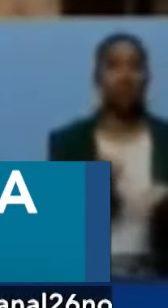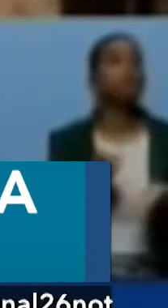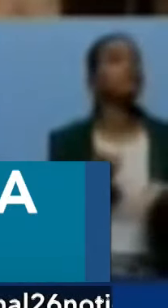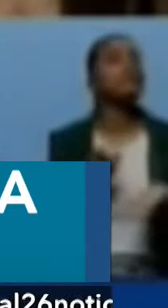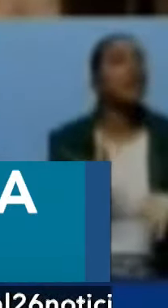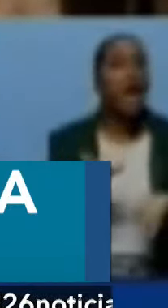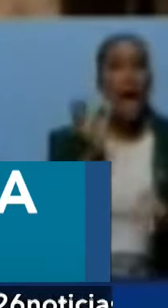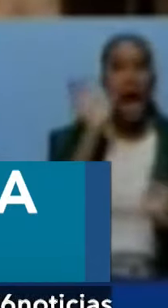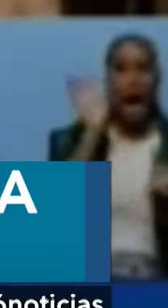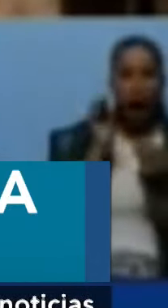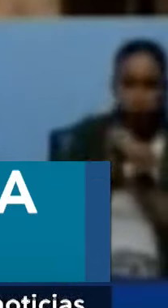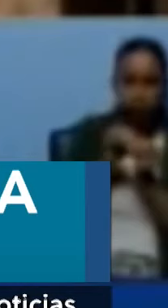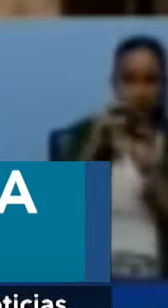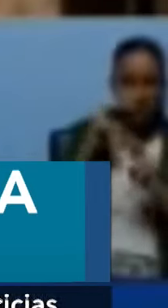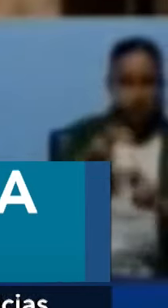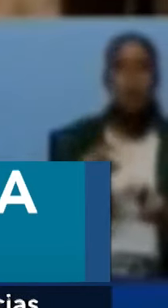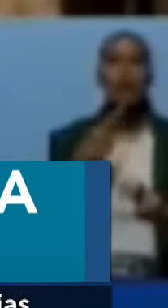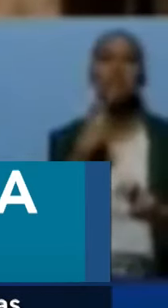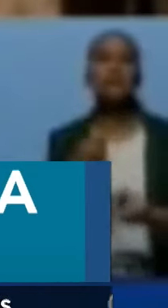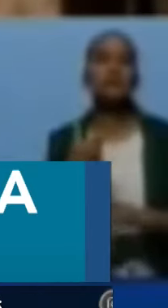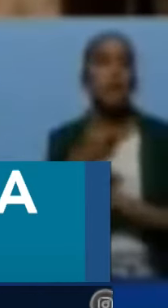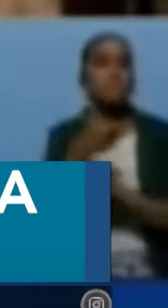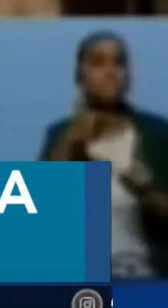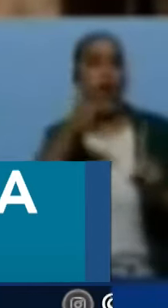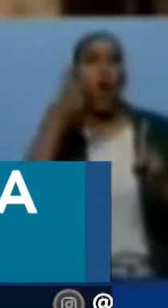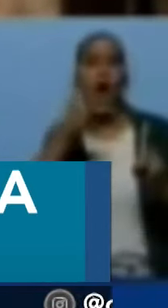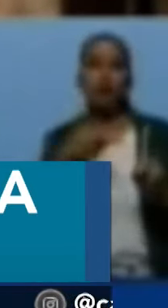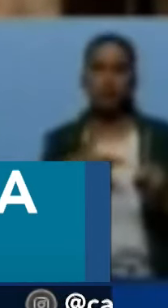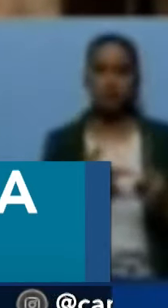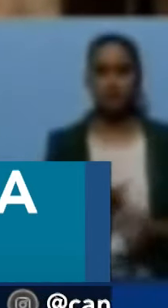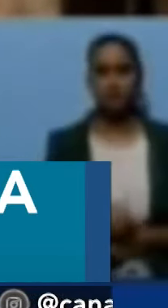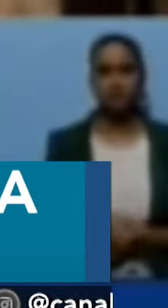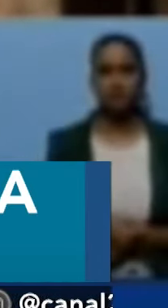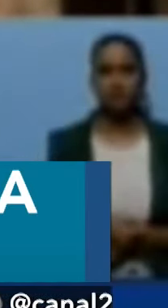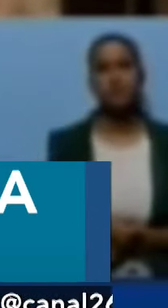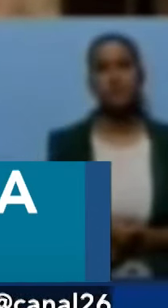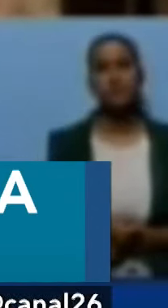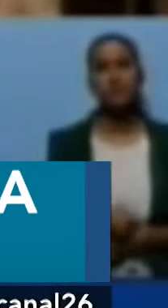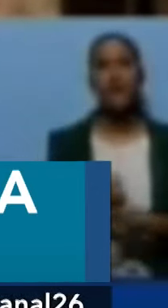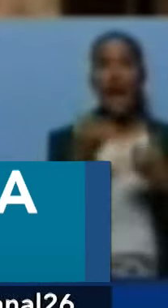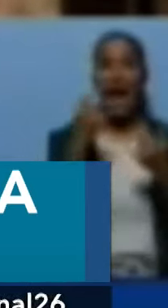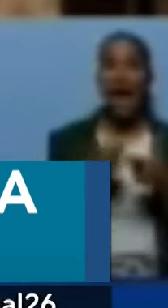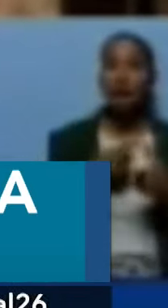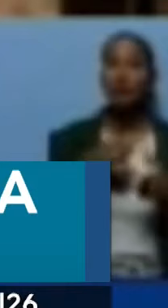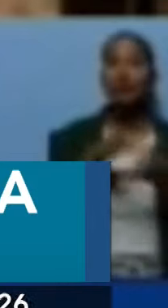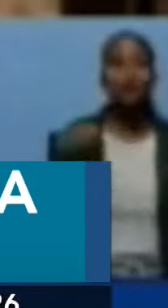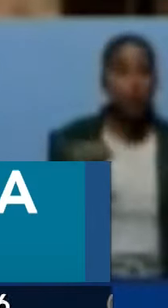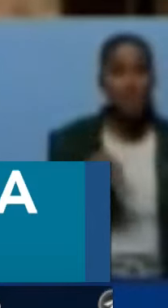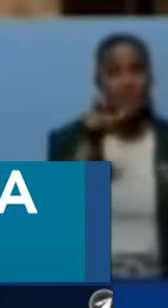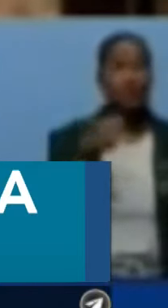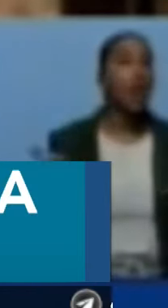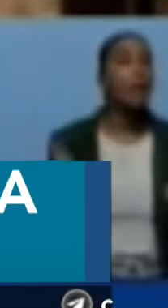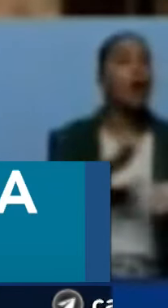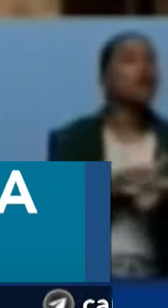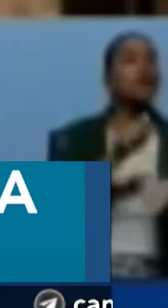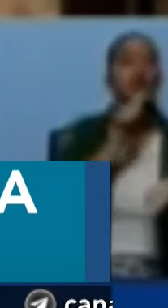por presuntos delitos asociados al terrorismo y reveló además que González solicitó un salvoconducto directamente